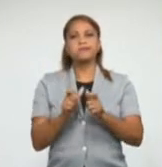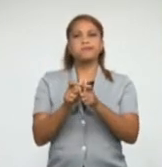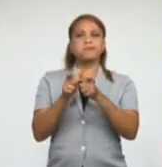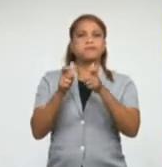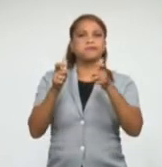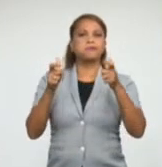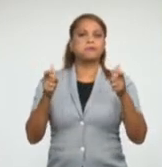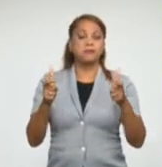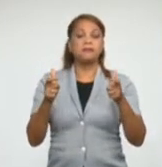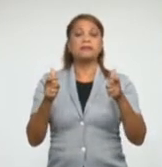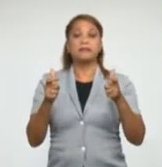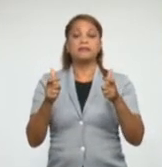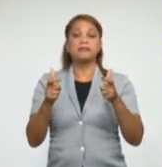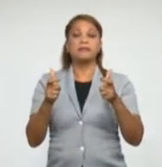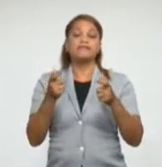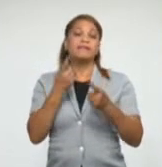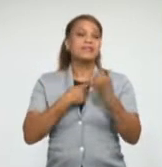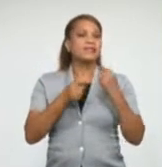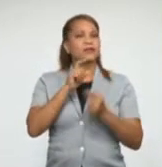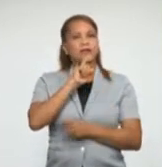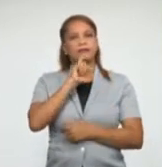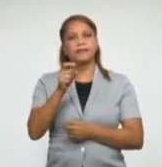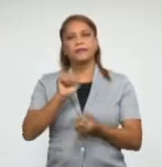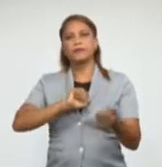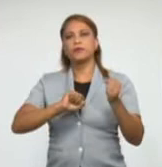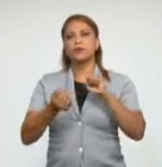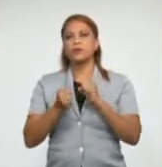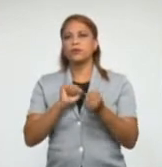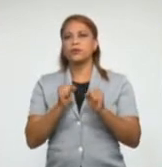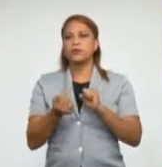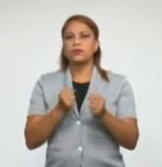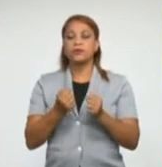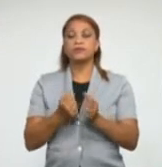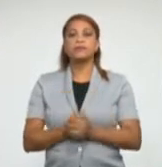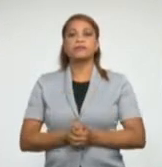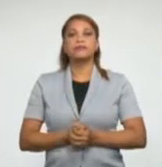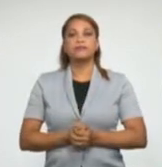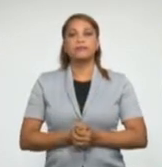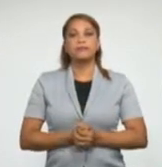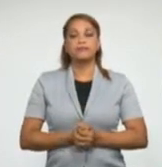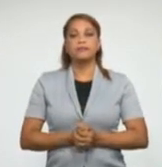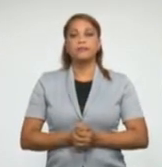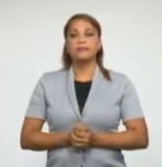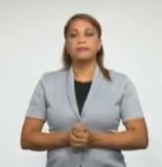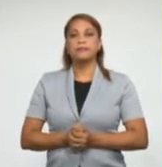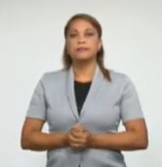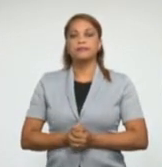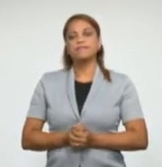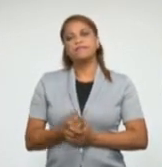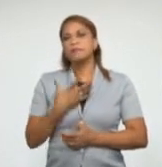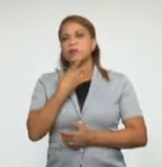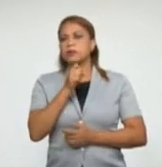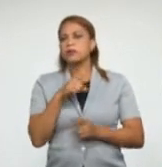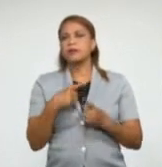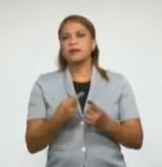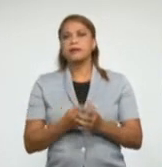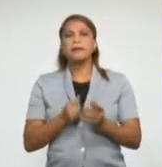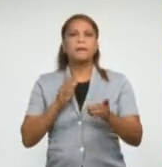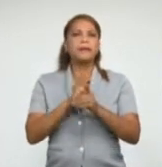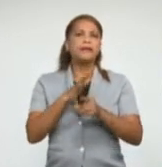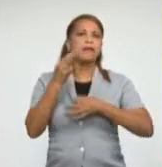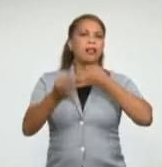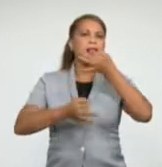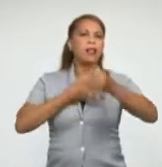por decir de alguna manera, cada día imponen récords más negativos. Y me gustaría empezar haciendo